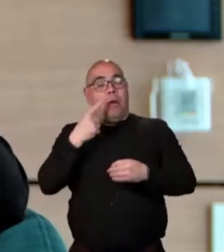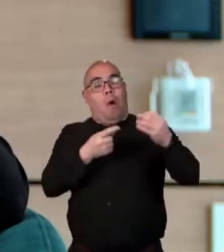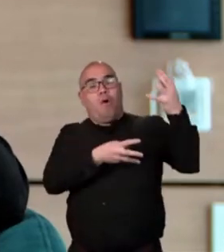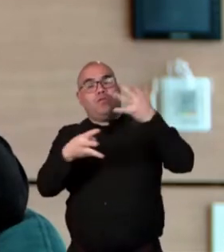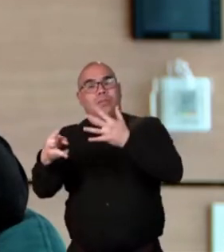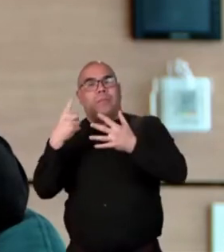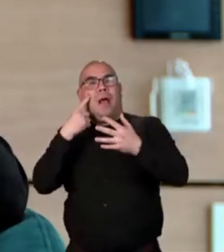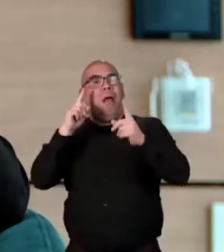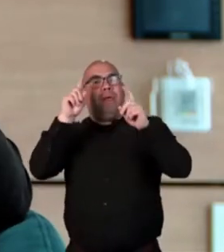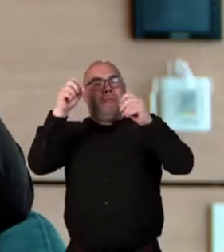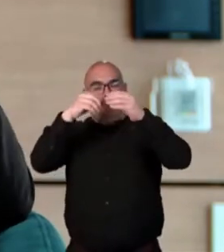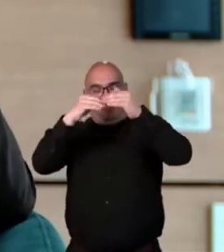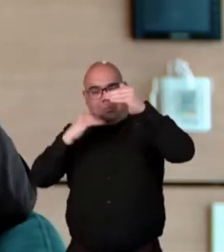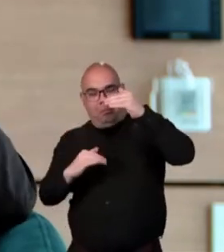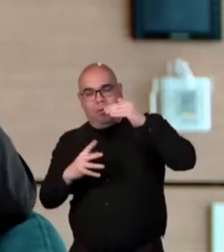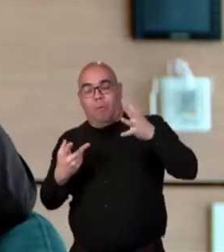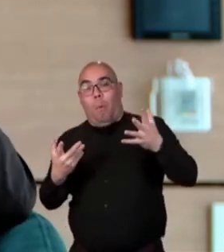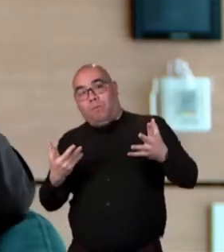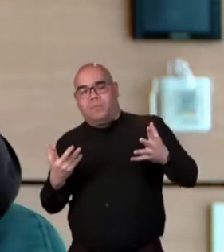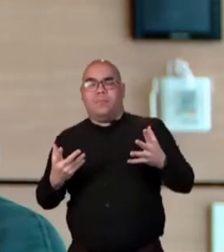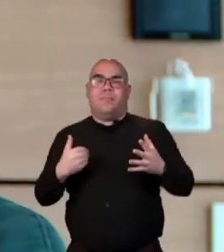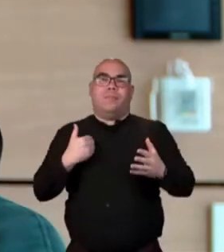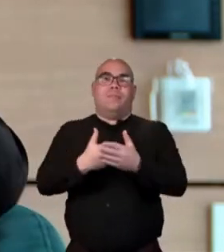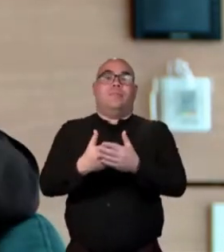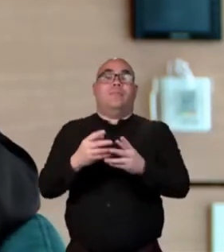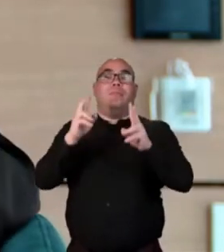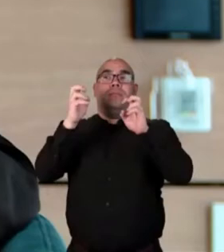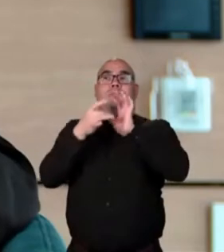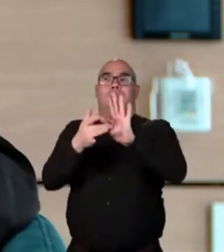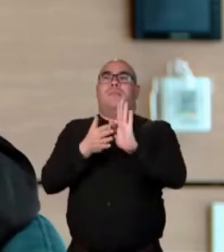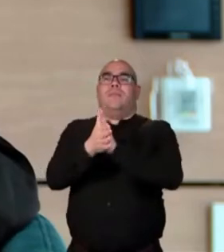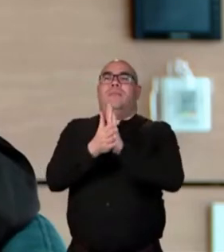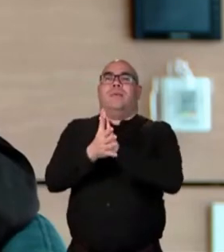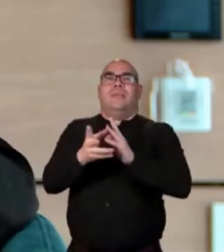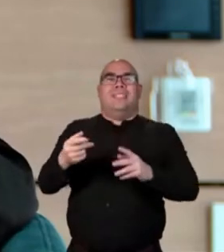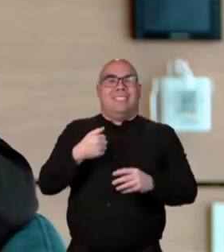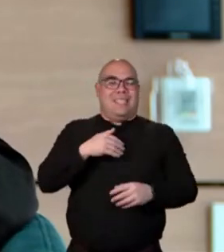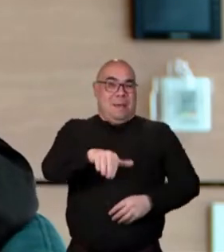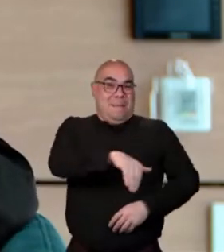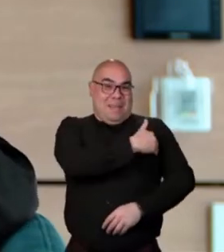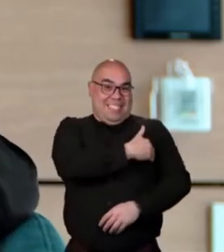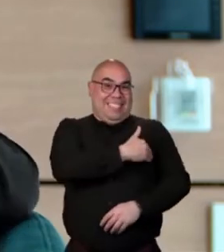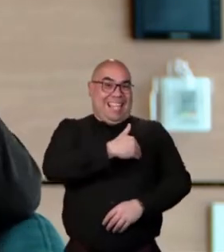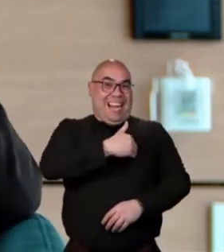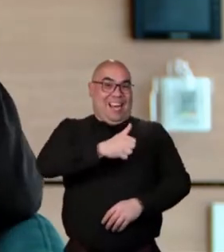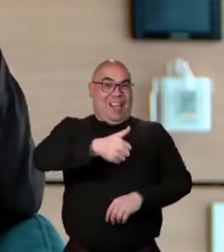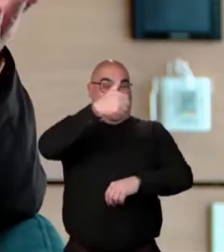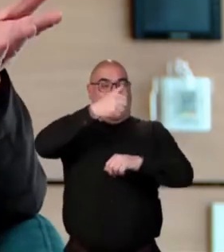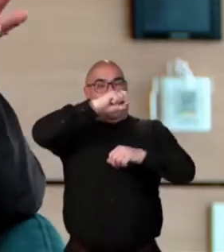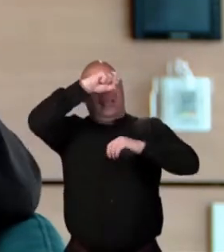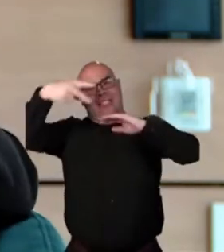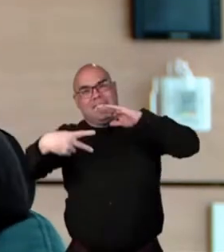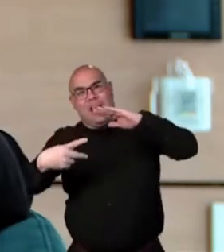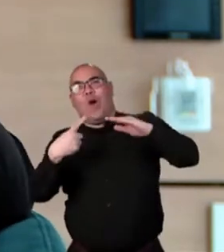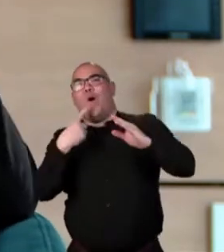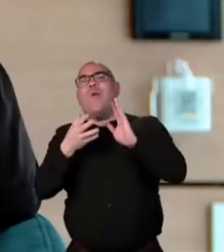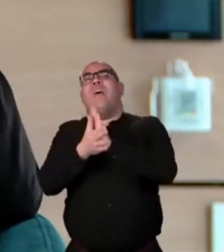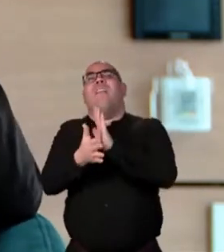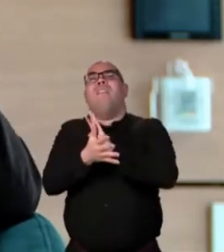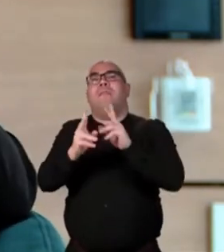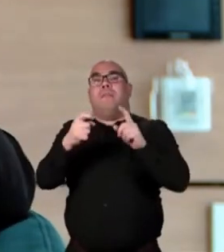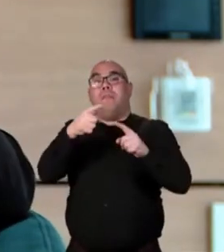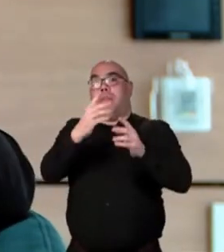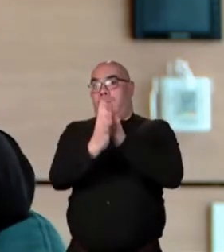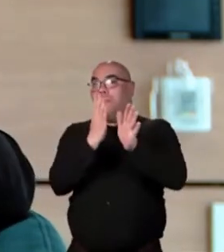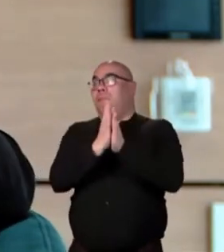otras cosas y una de las cosas que se viene es lo que el viceministro estaba mencionando 10 aliarnos con otras